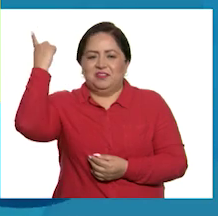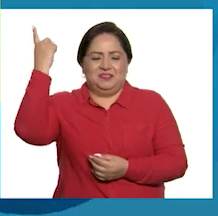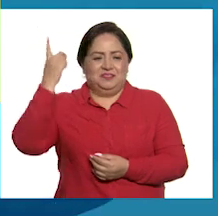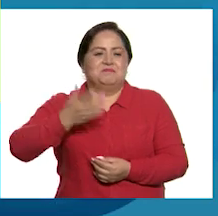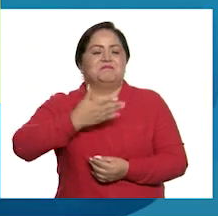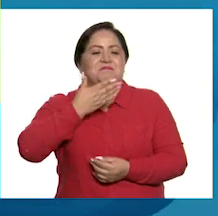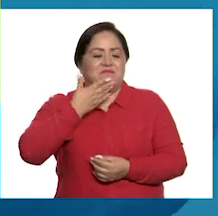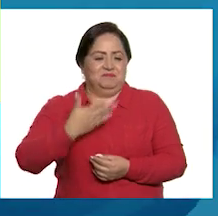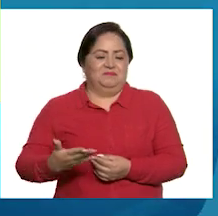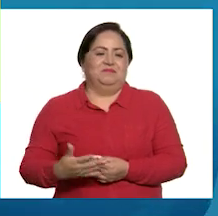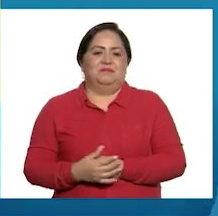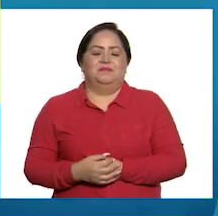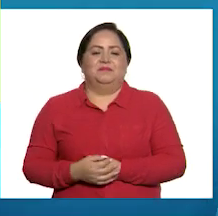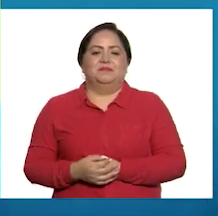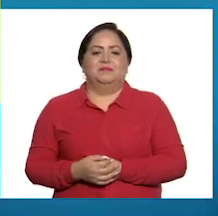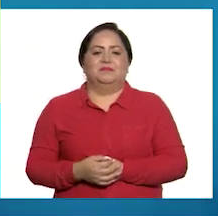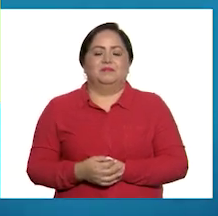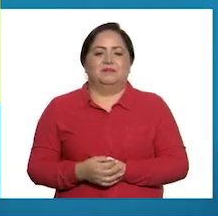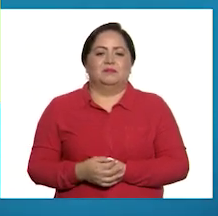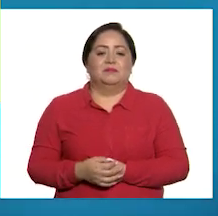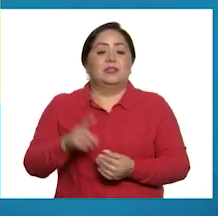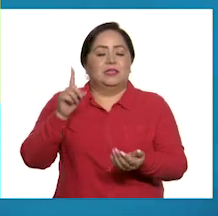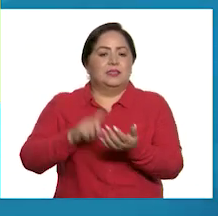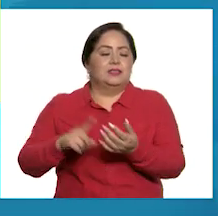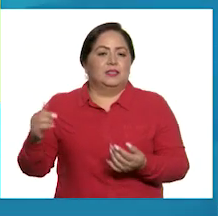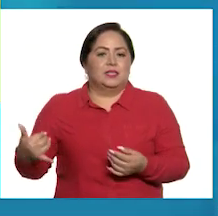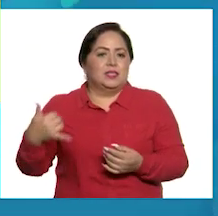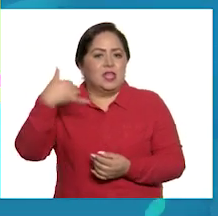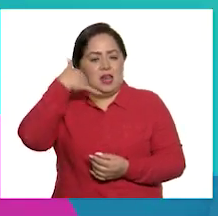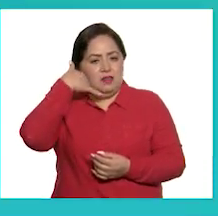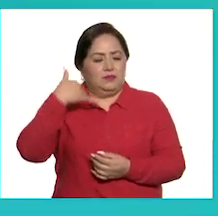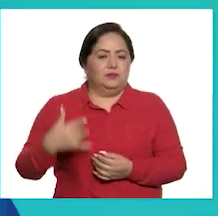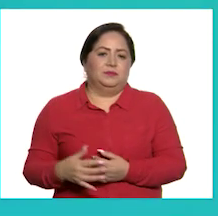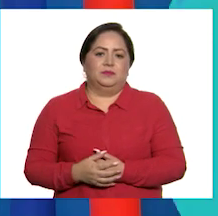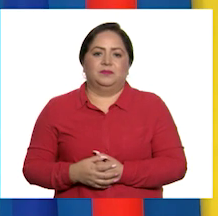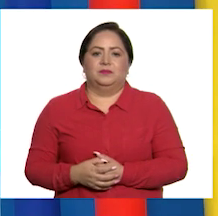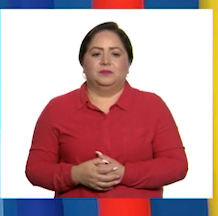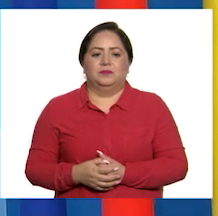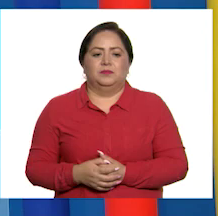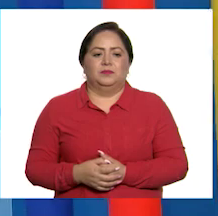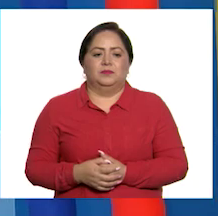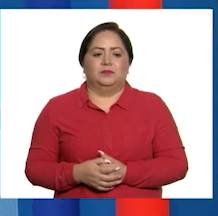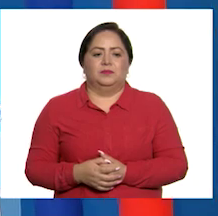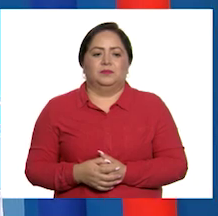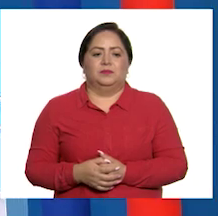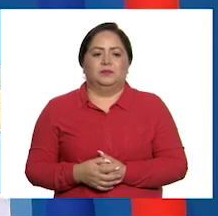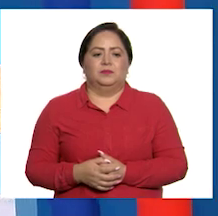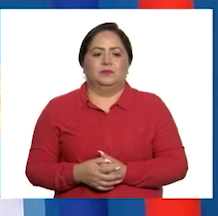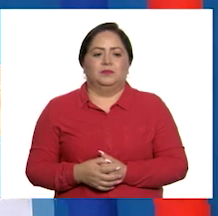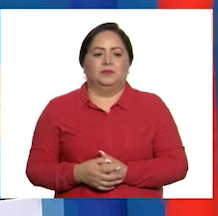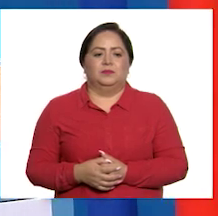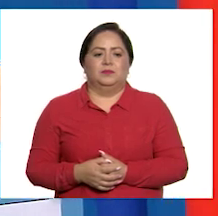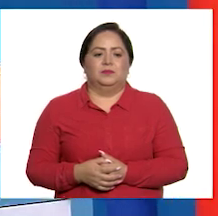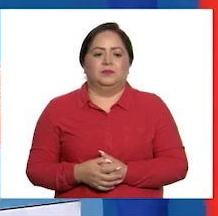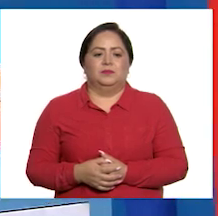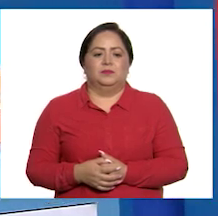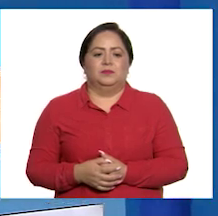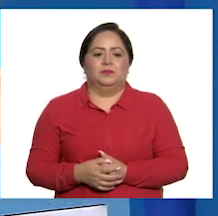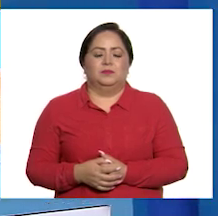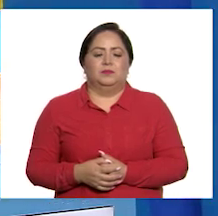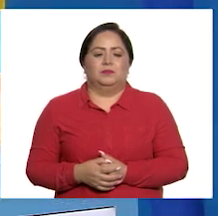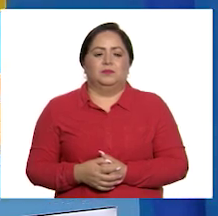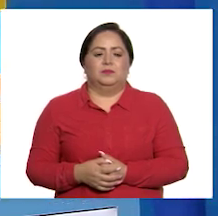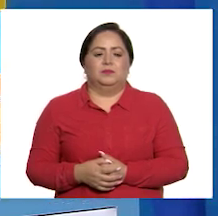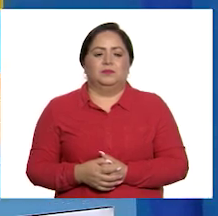Ok, excelente. Es un teléfono celular. Tiene cara Vamos de celular. A colocar acá. Es un celular. Es